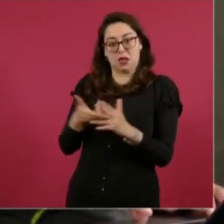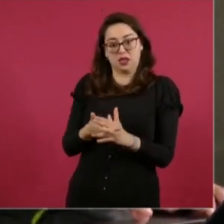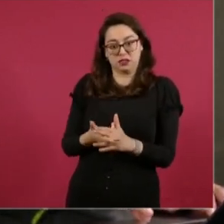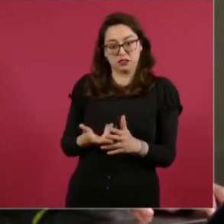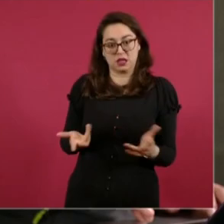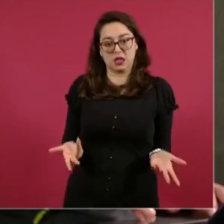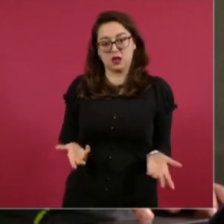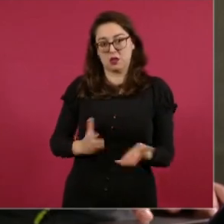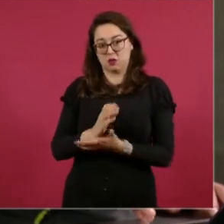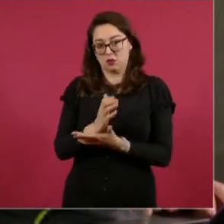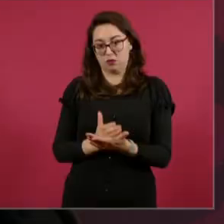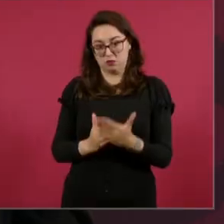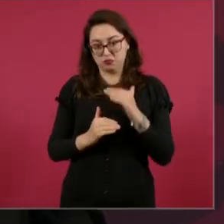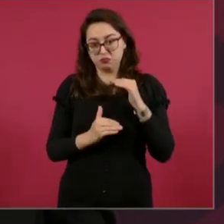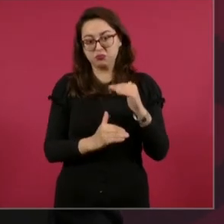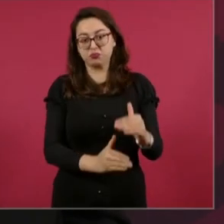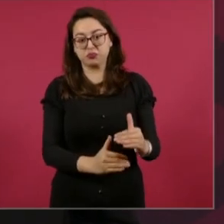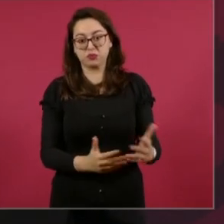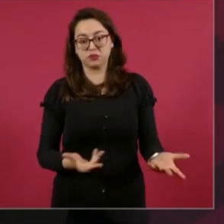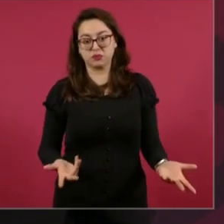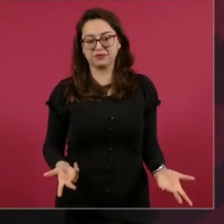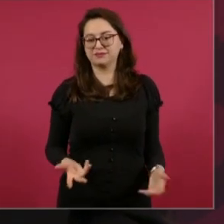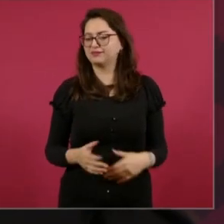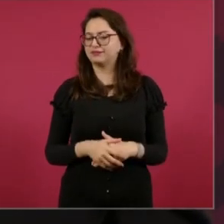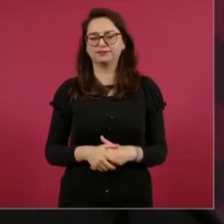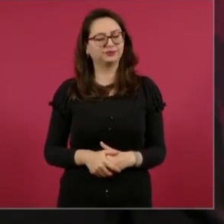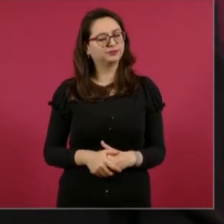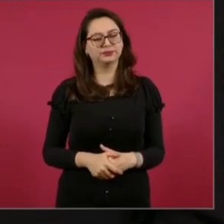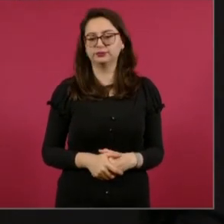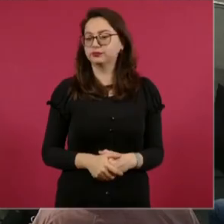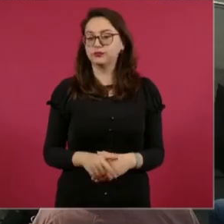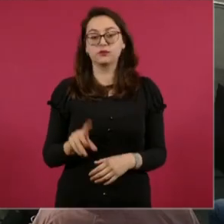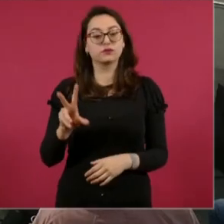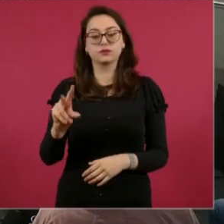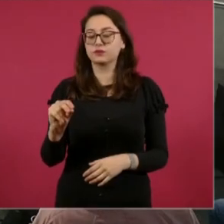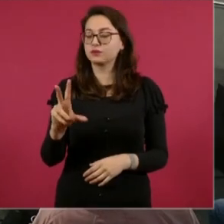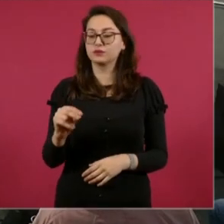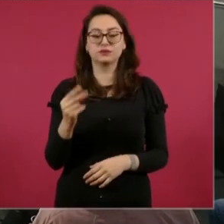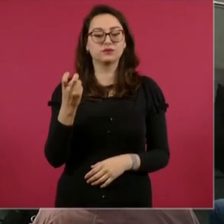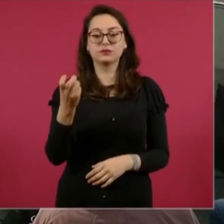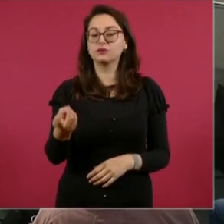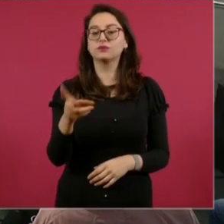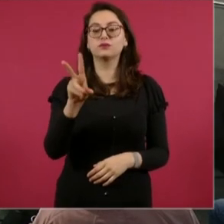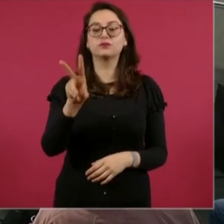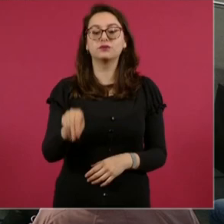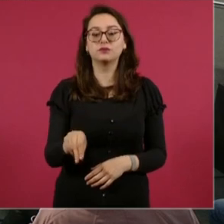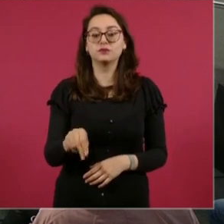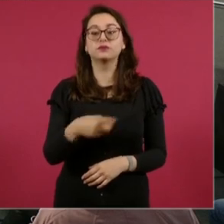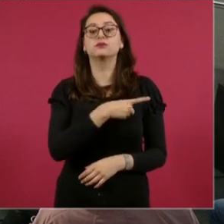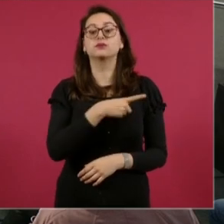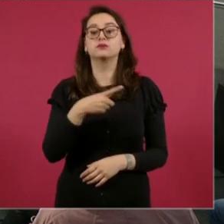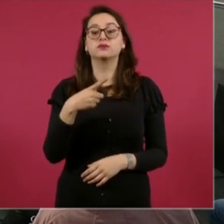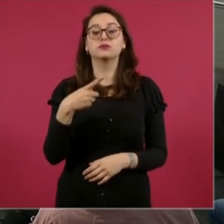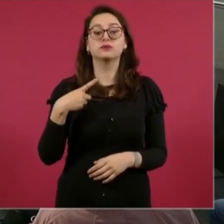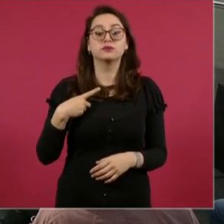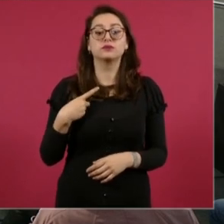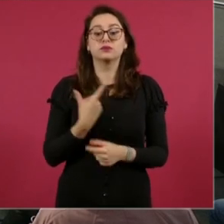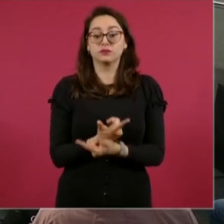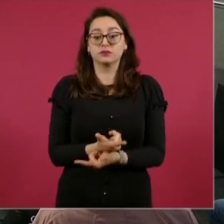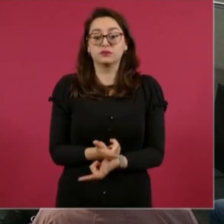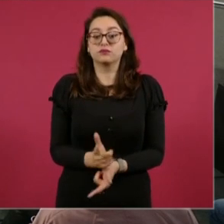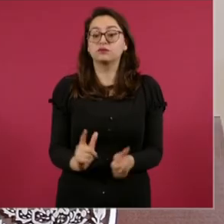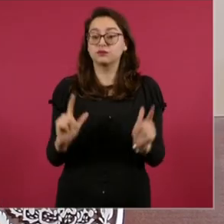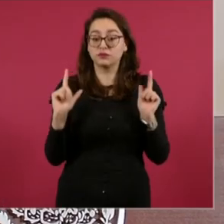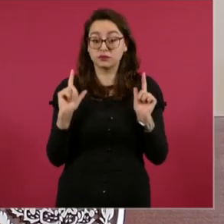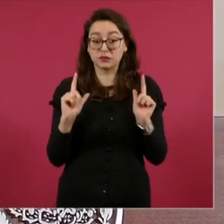los contratos, ya no les van a permitirse proveedores del gobierno. No pasa nada. Y la libertad no se